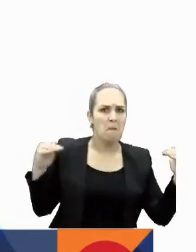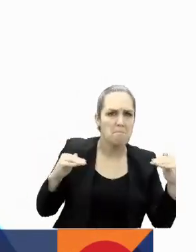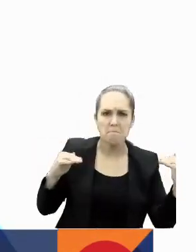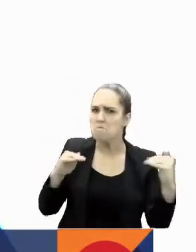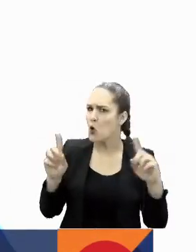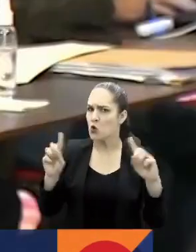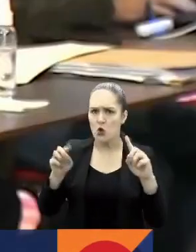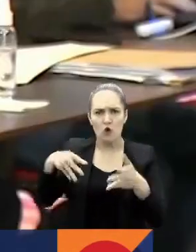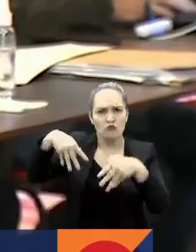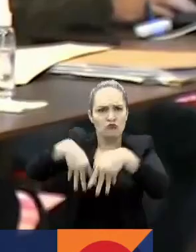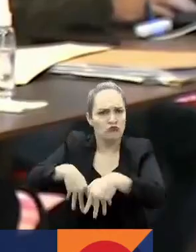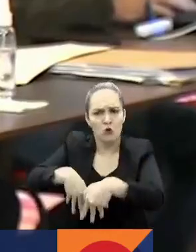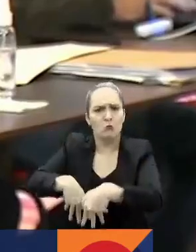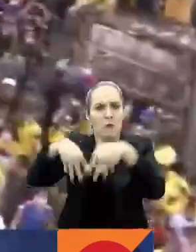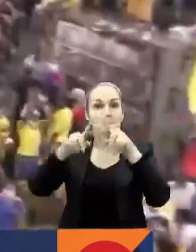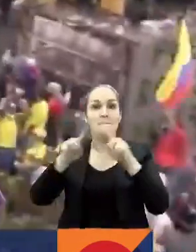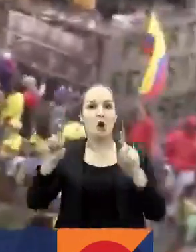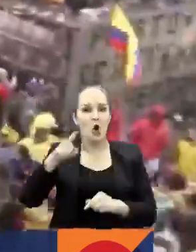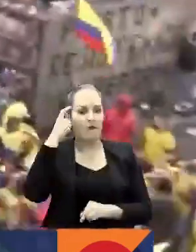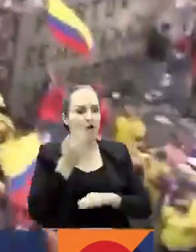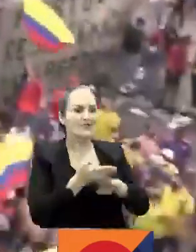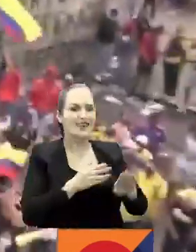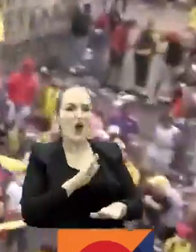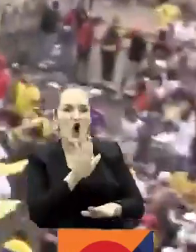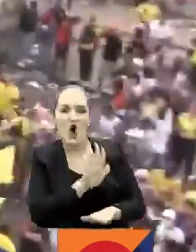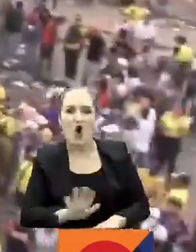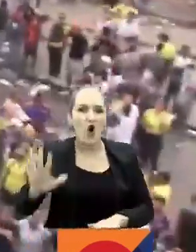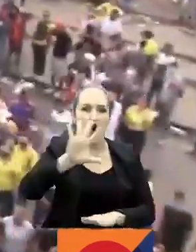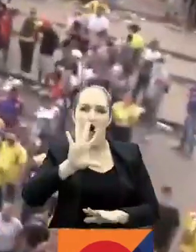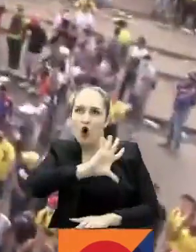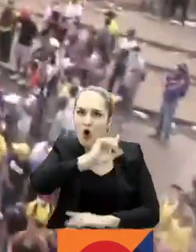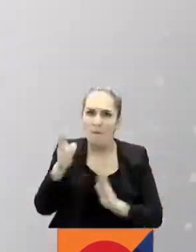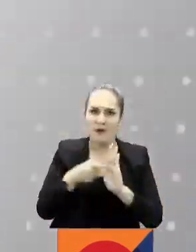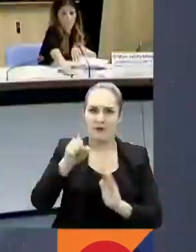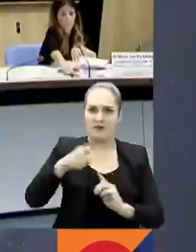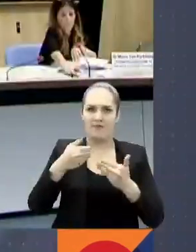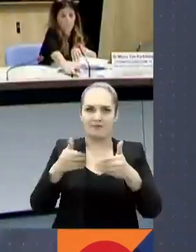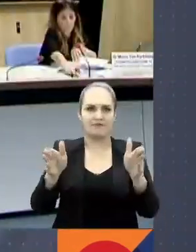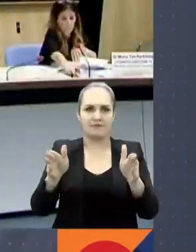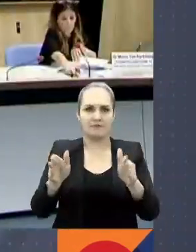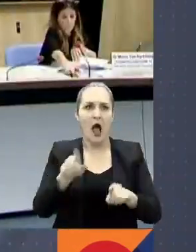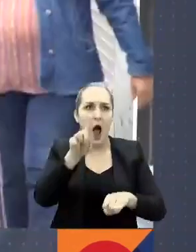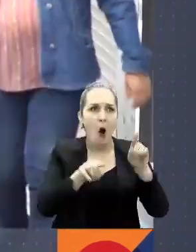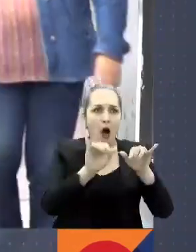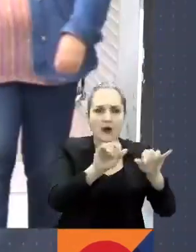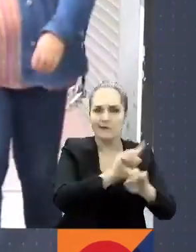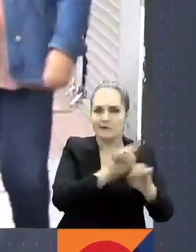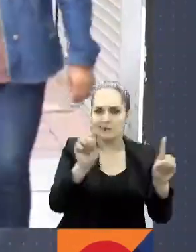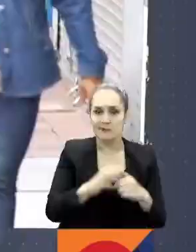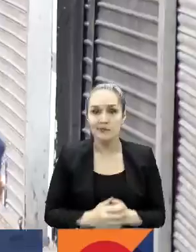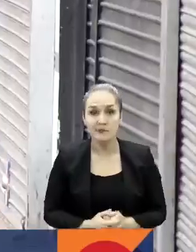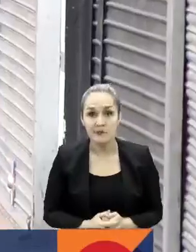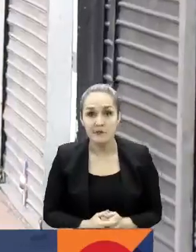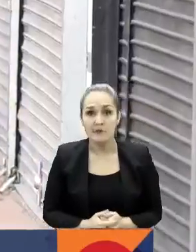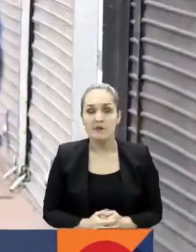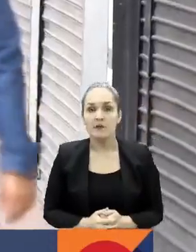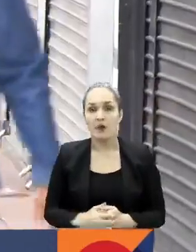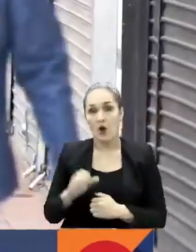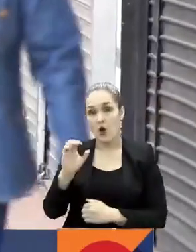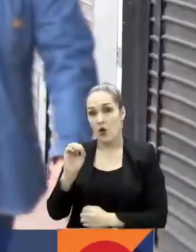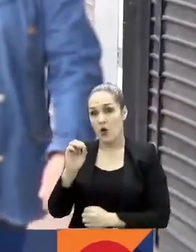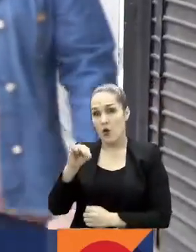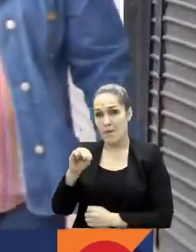levanten todos los bloqueos. Este jueves continúan los diálogos. La Organización Mundial de la Salud anunció que los casos